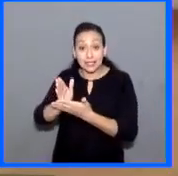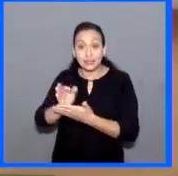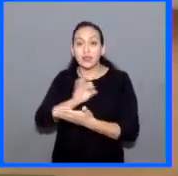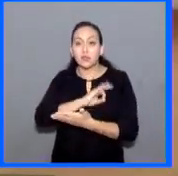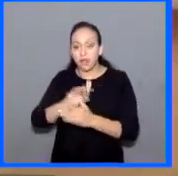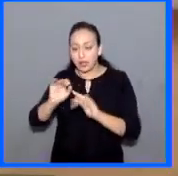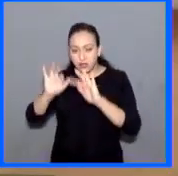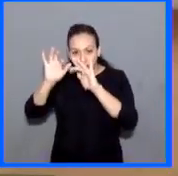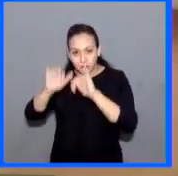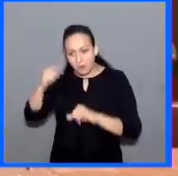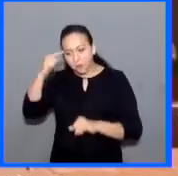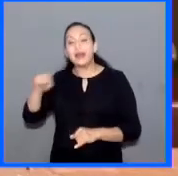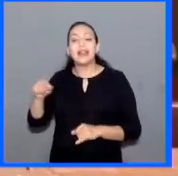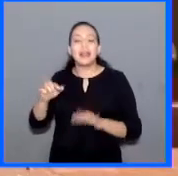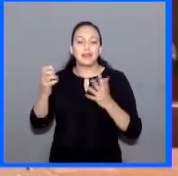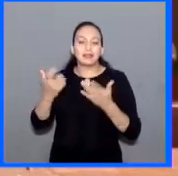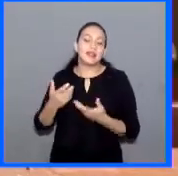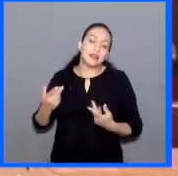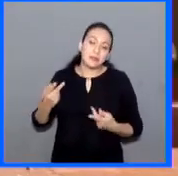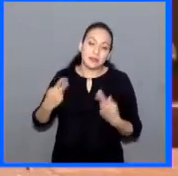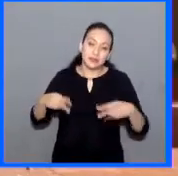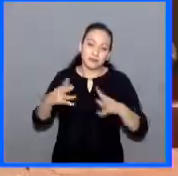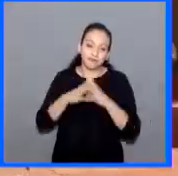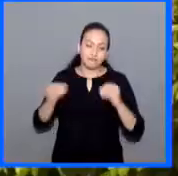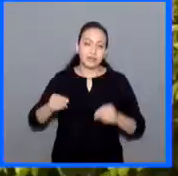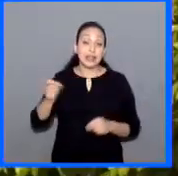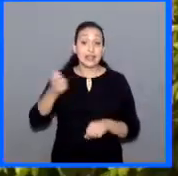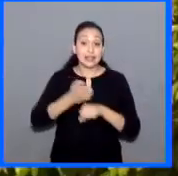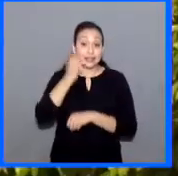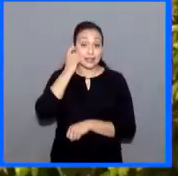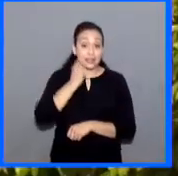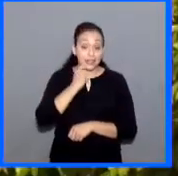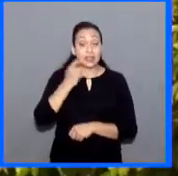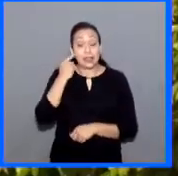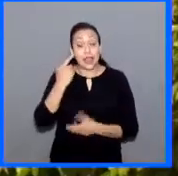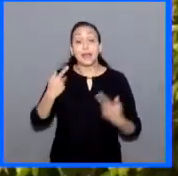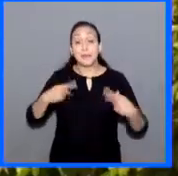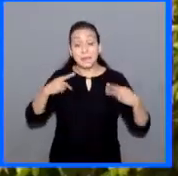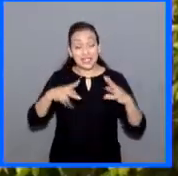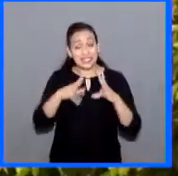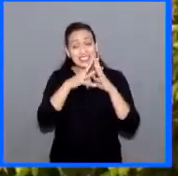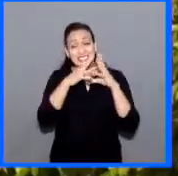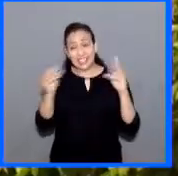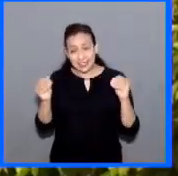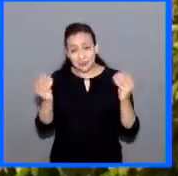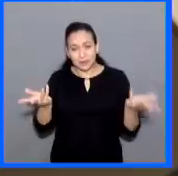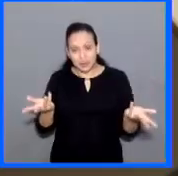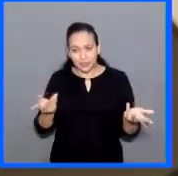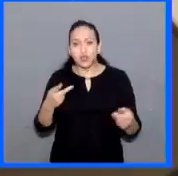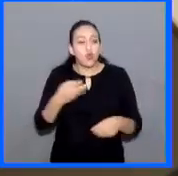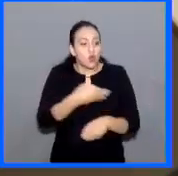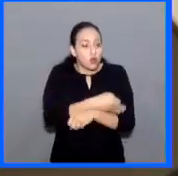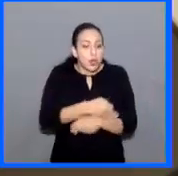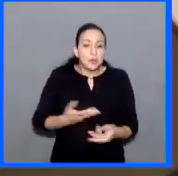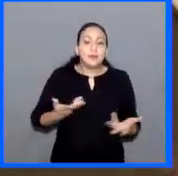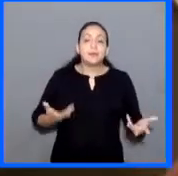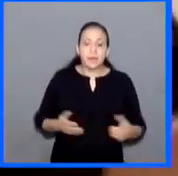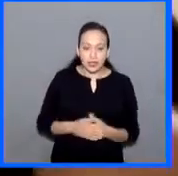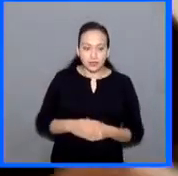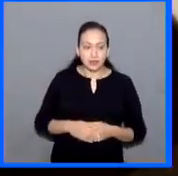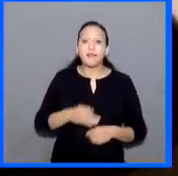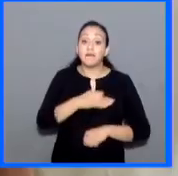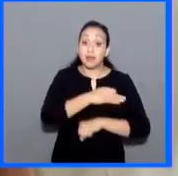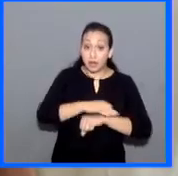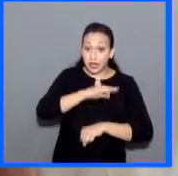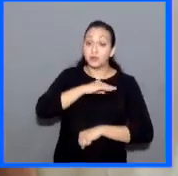en Guerrero. Para asegurar que las víctimas de desaparición forzada y sus familias puedan acceder a la declaración especial